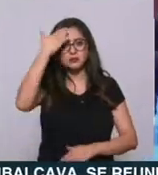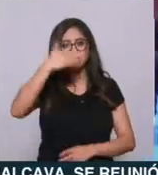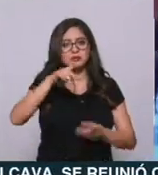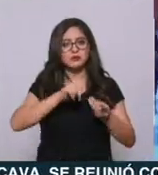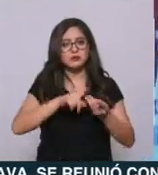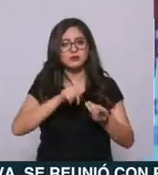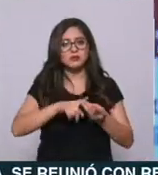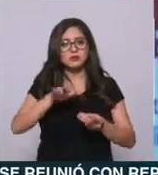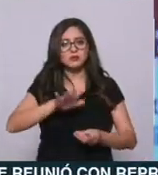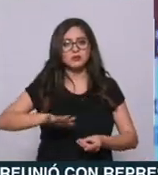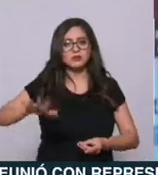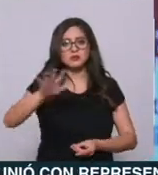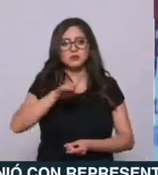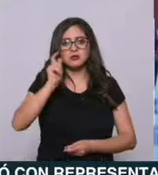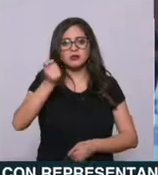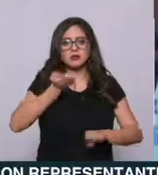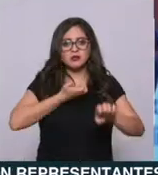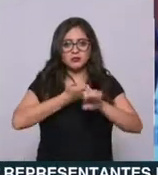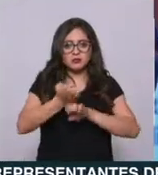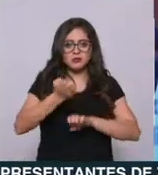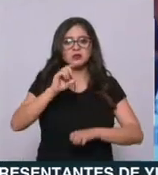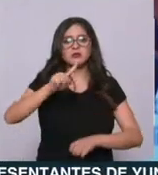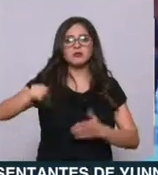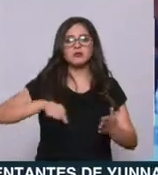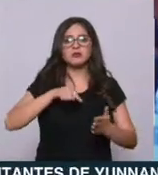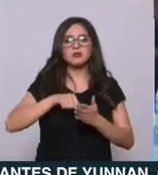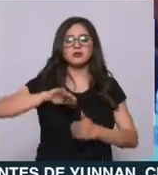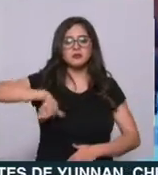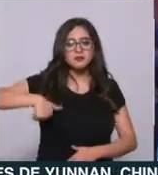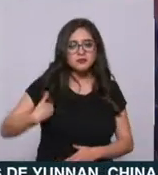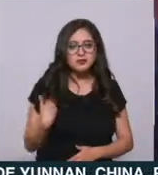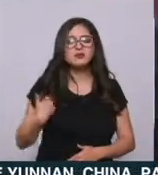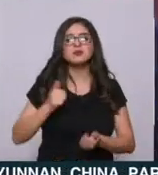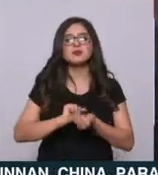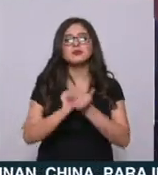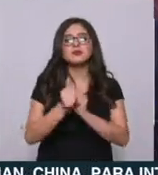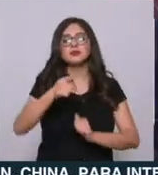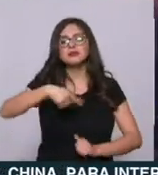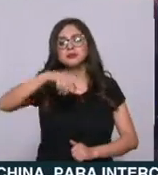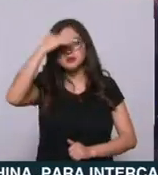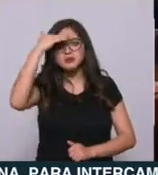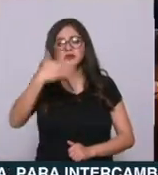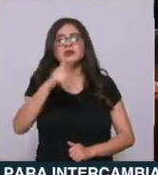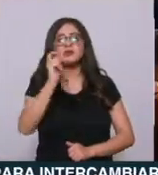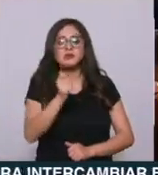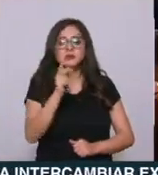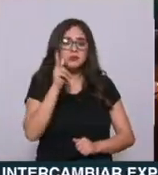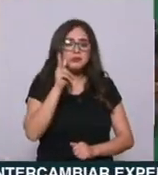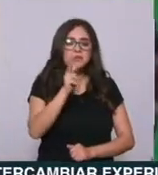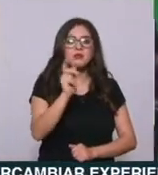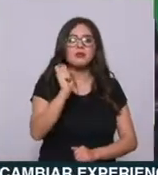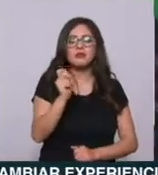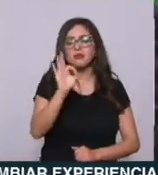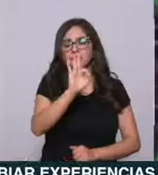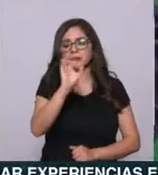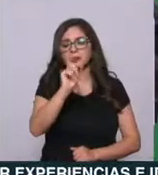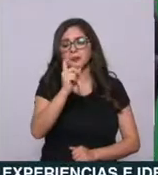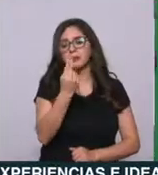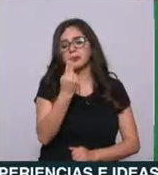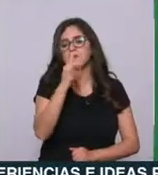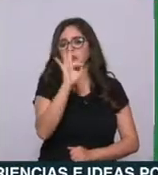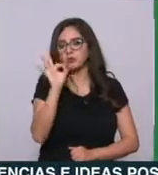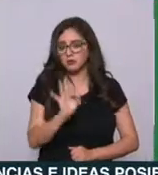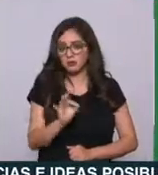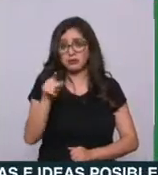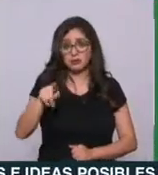diferentes bodegas y centros de acopio, para poder garantizar esa diferencia del 25%. Reconoció que el